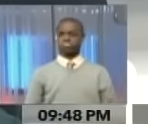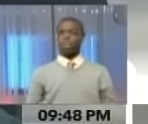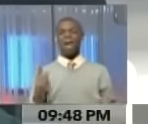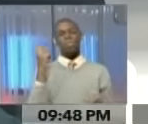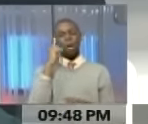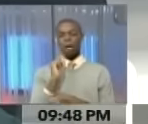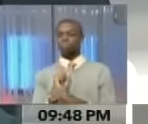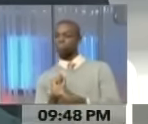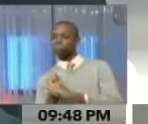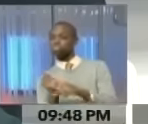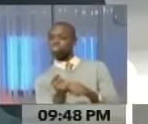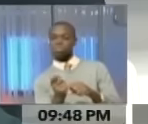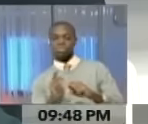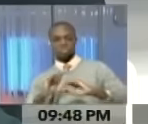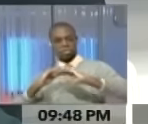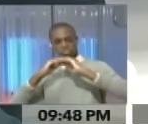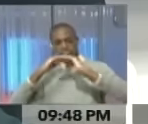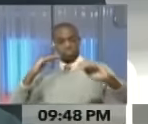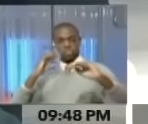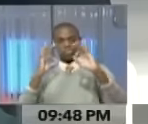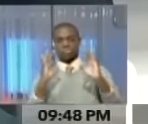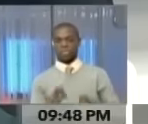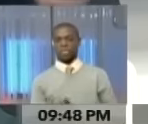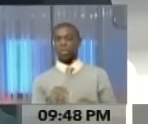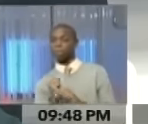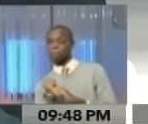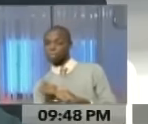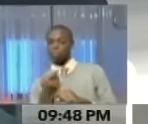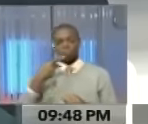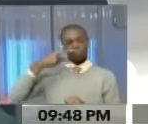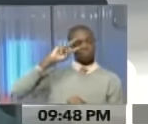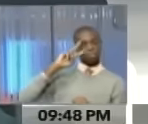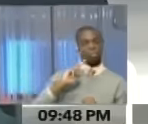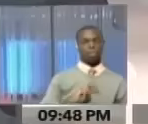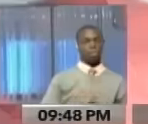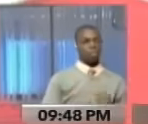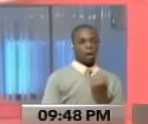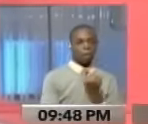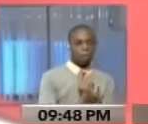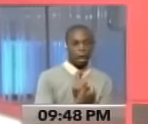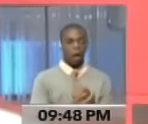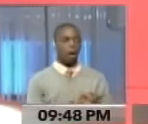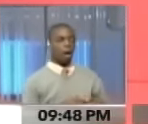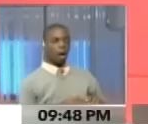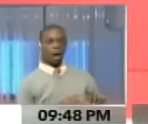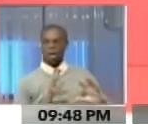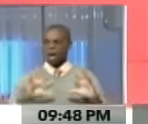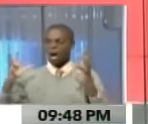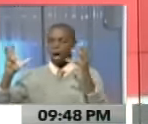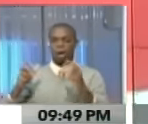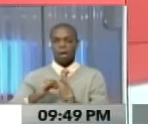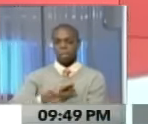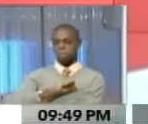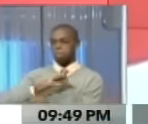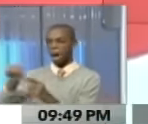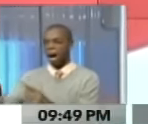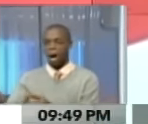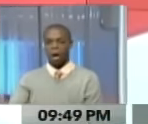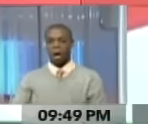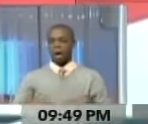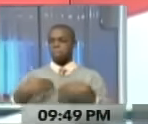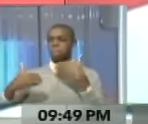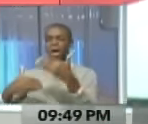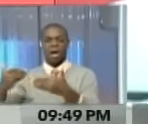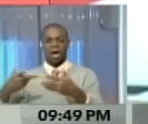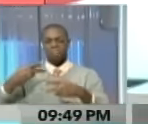pueden participar en política jugando siempre a dos bandas cometiendo suciedades incursionando en la violencia incursionando en el fraude ya lo han